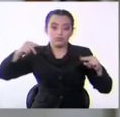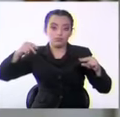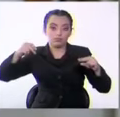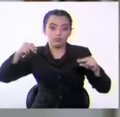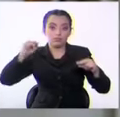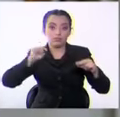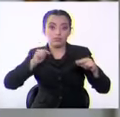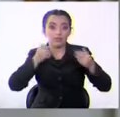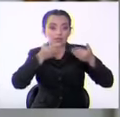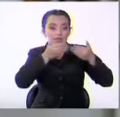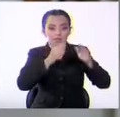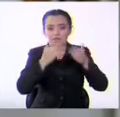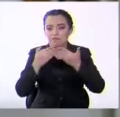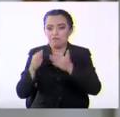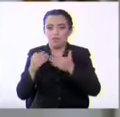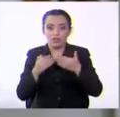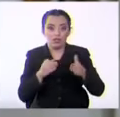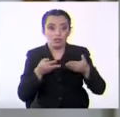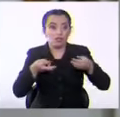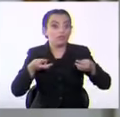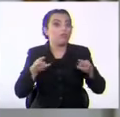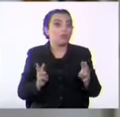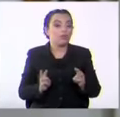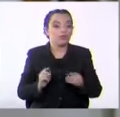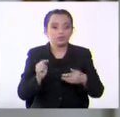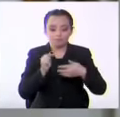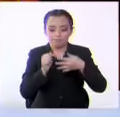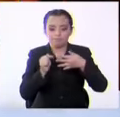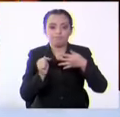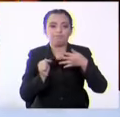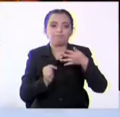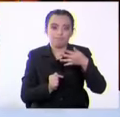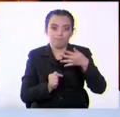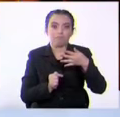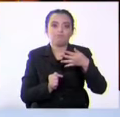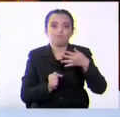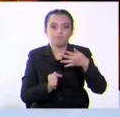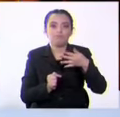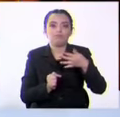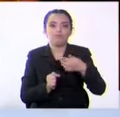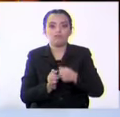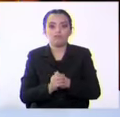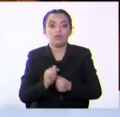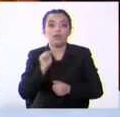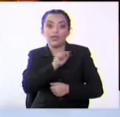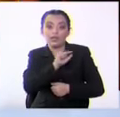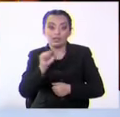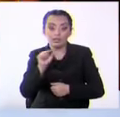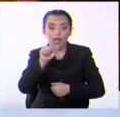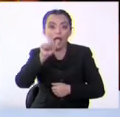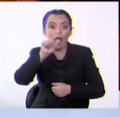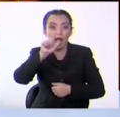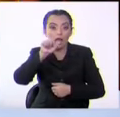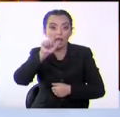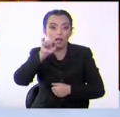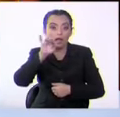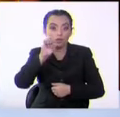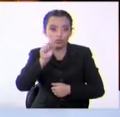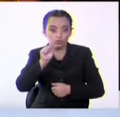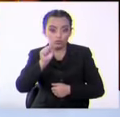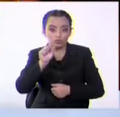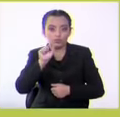de diferentes versiones. A estas versiones las llamamos alelos. Entonces, definimos